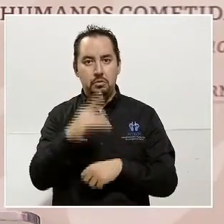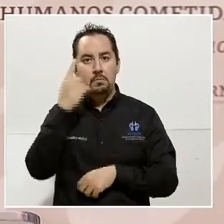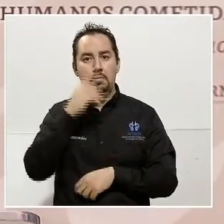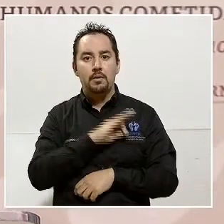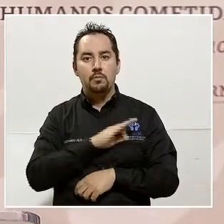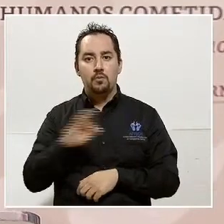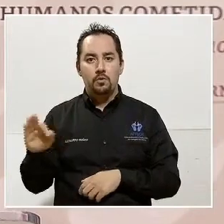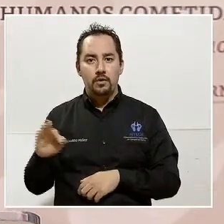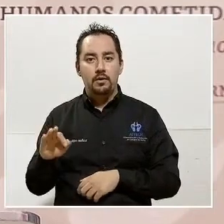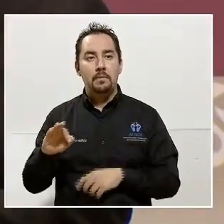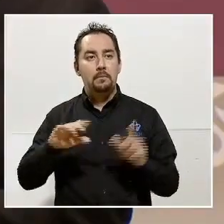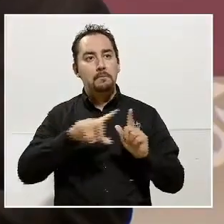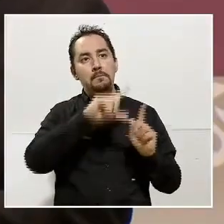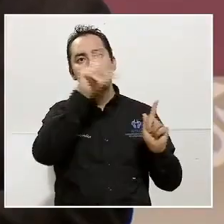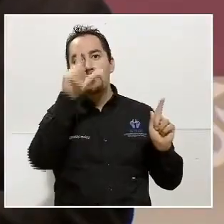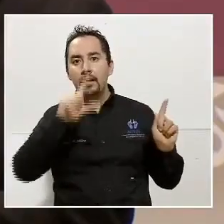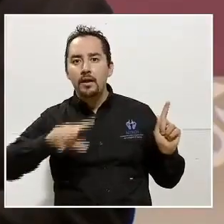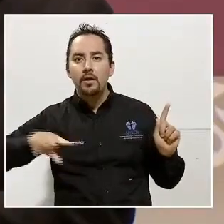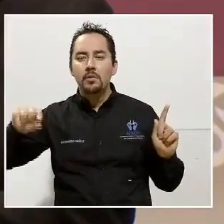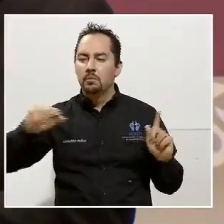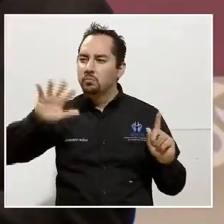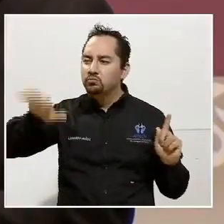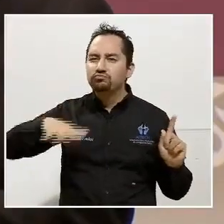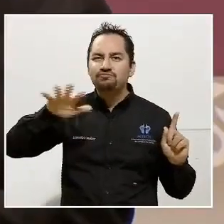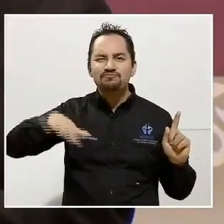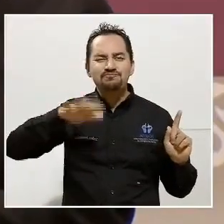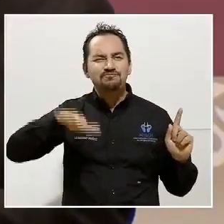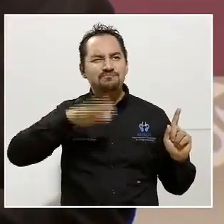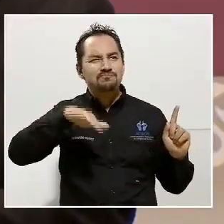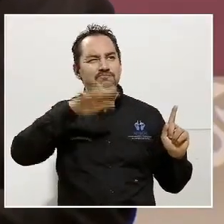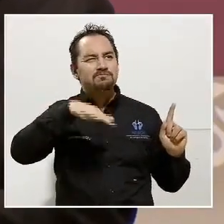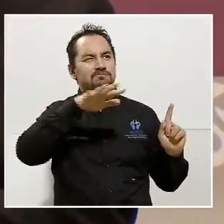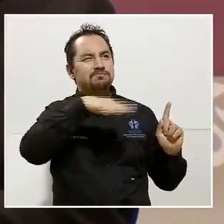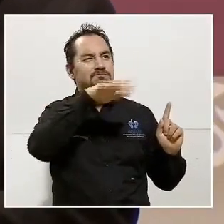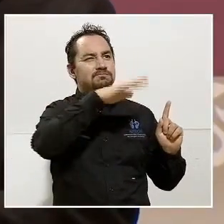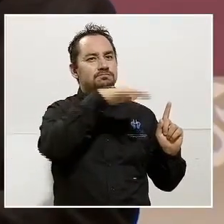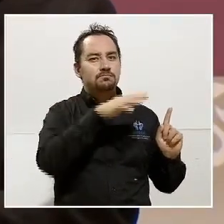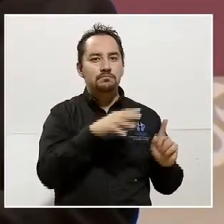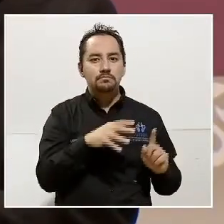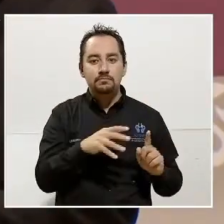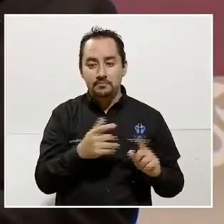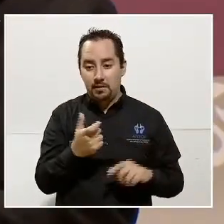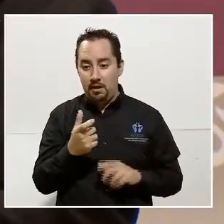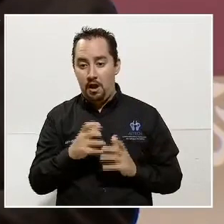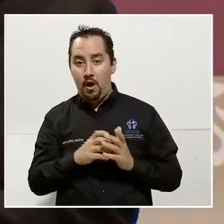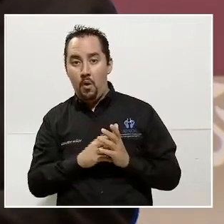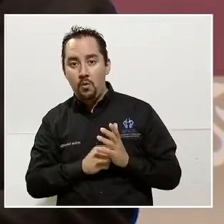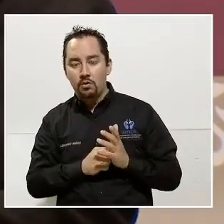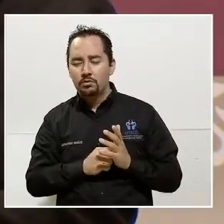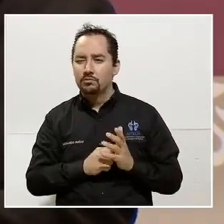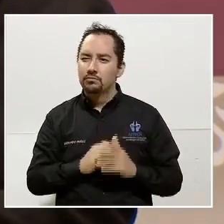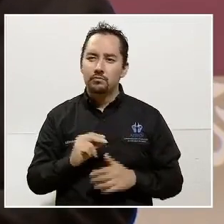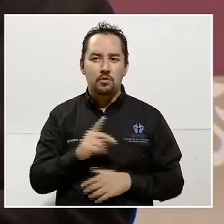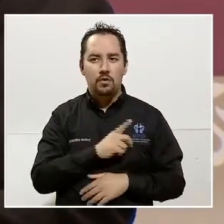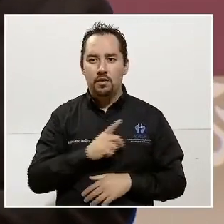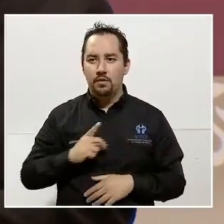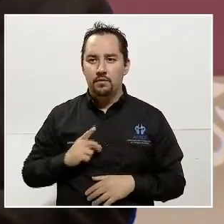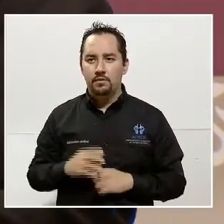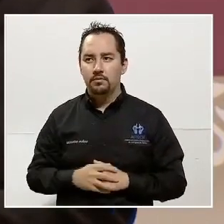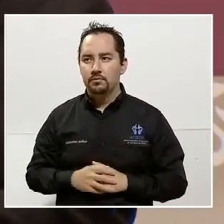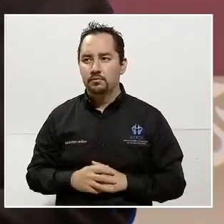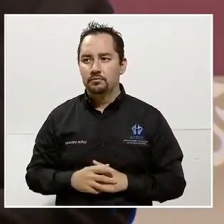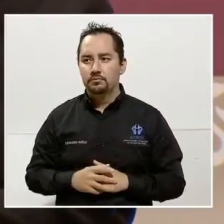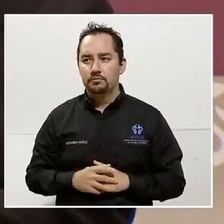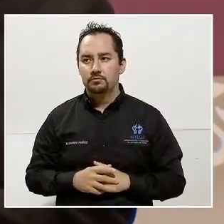recorrer este país buscando a los nuestros. No ahorren en diligencias que debieron realizarse décadas